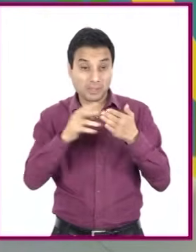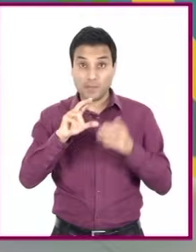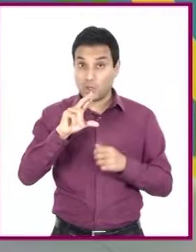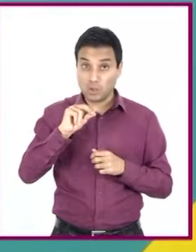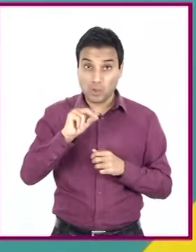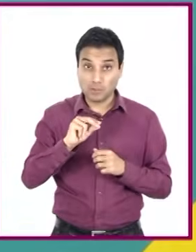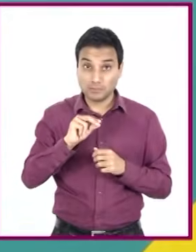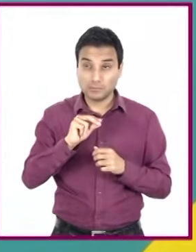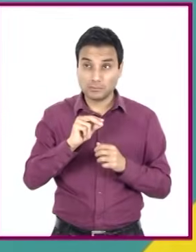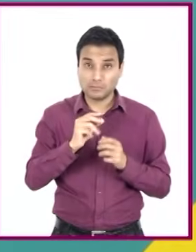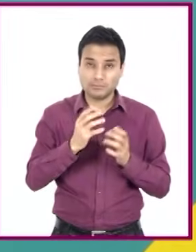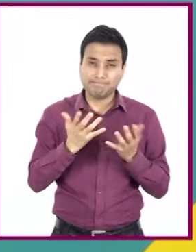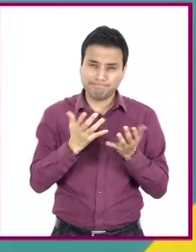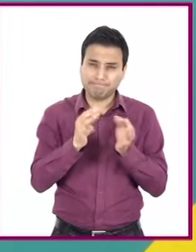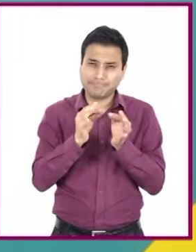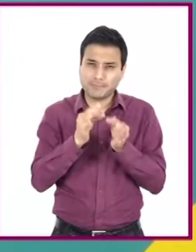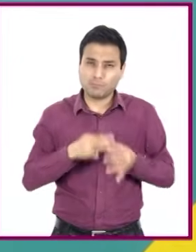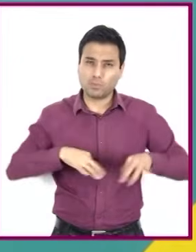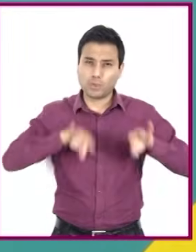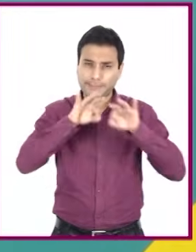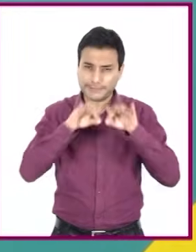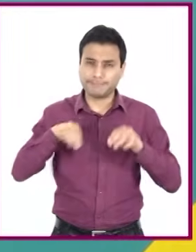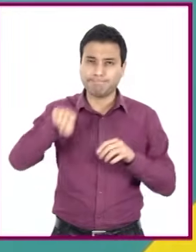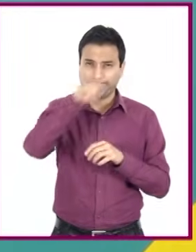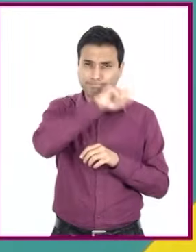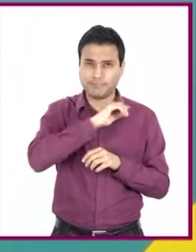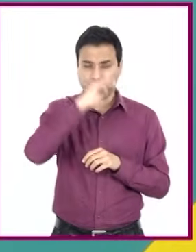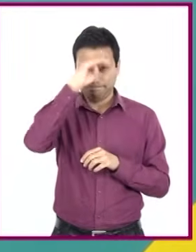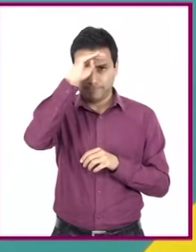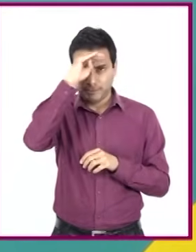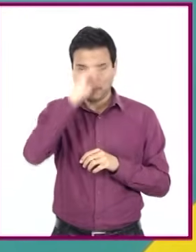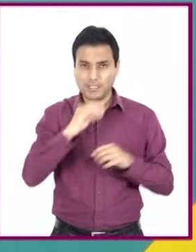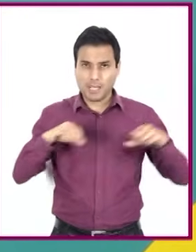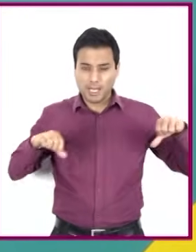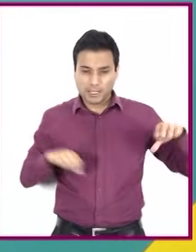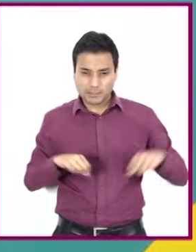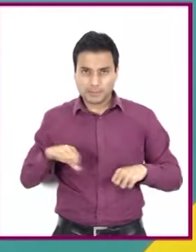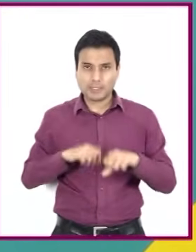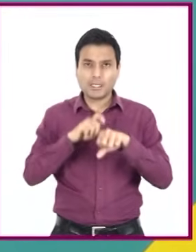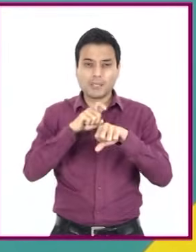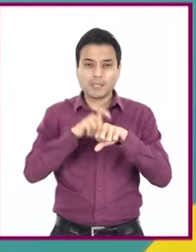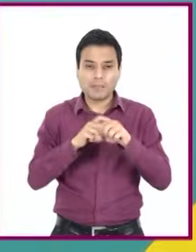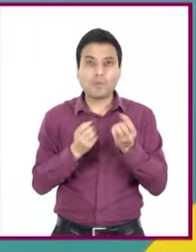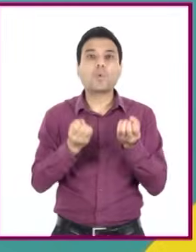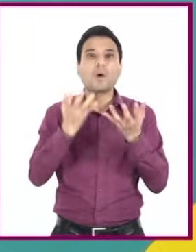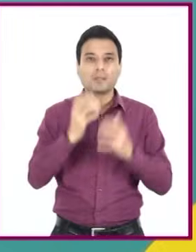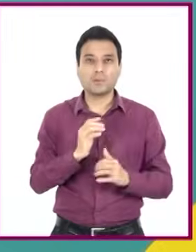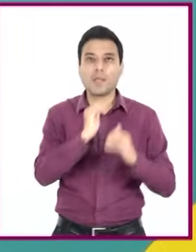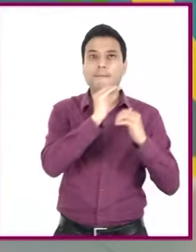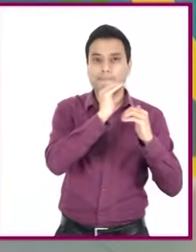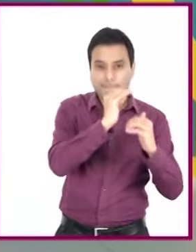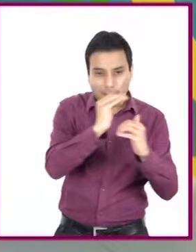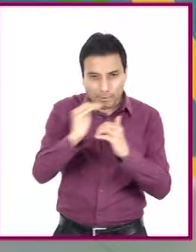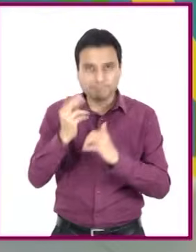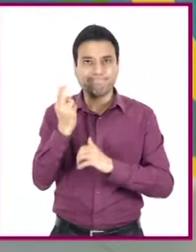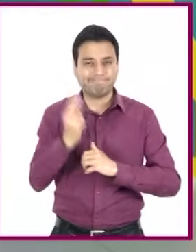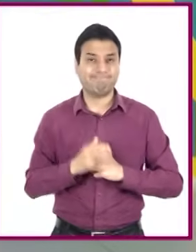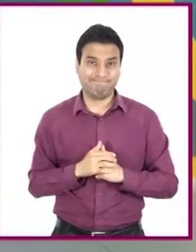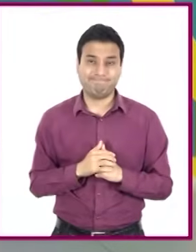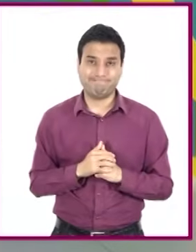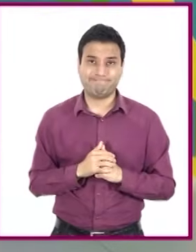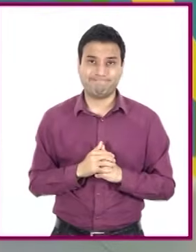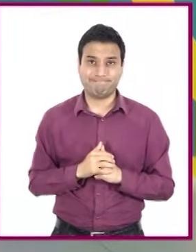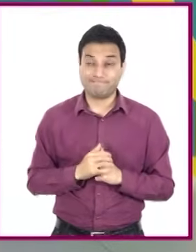sus actividades es importante plantear la duración de las acciones necesarias para resolver dicho problema.